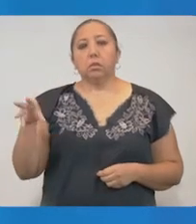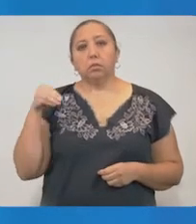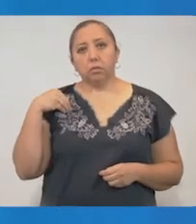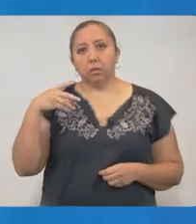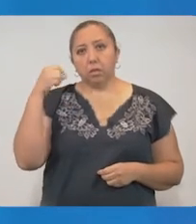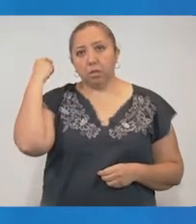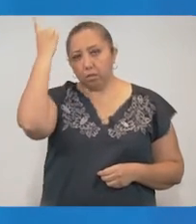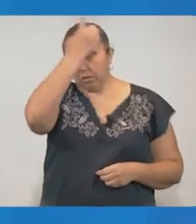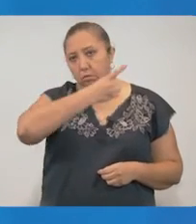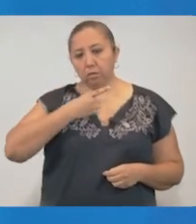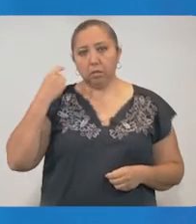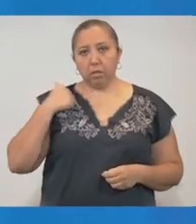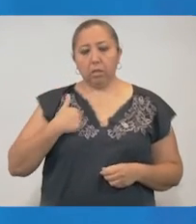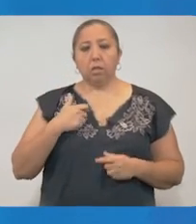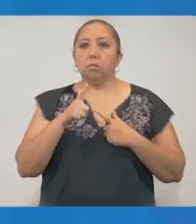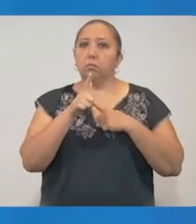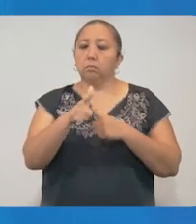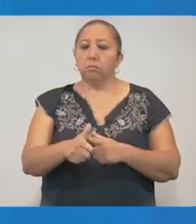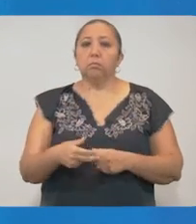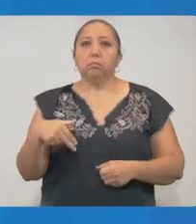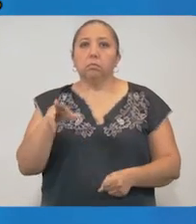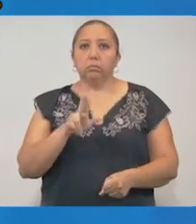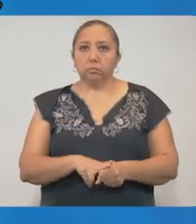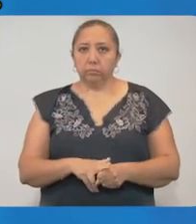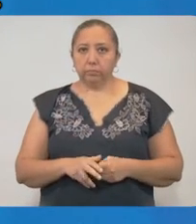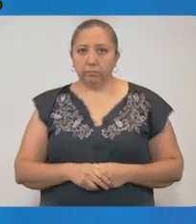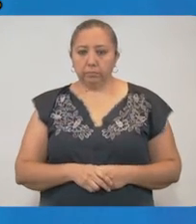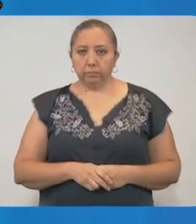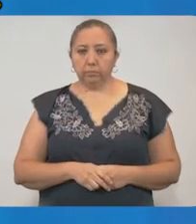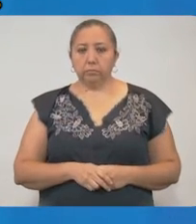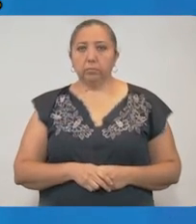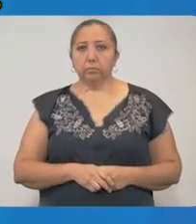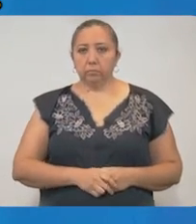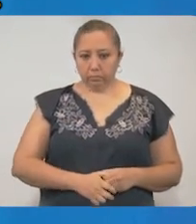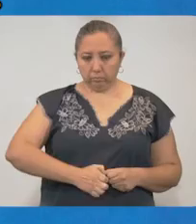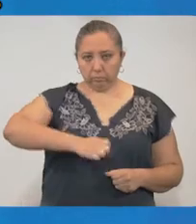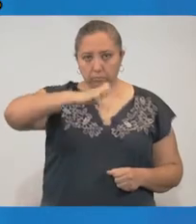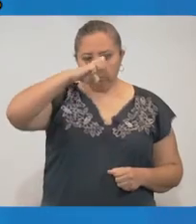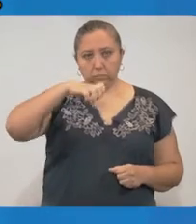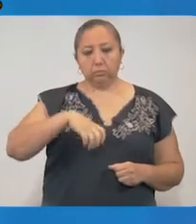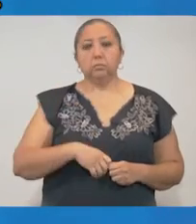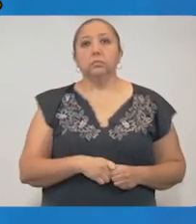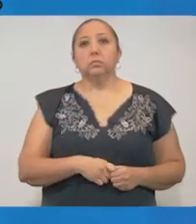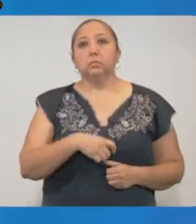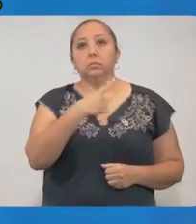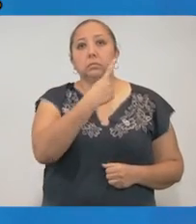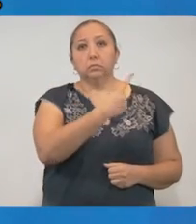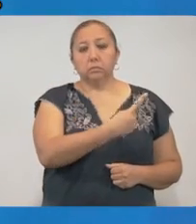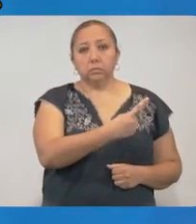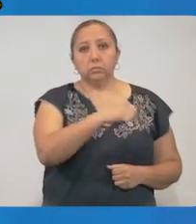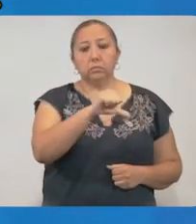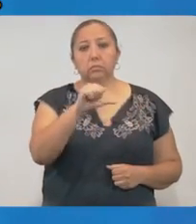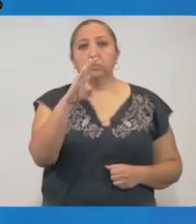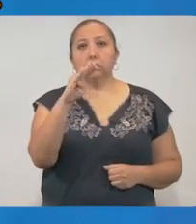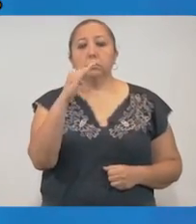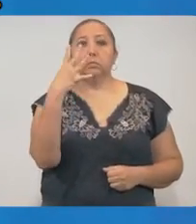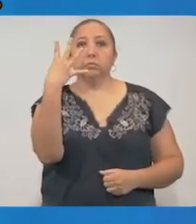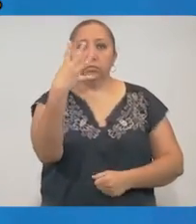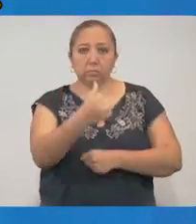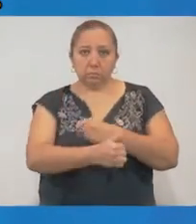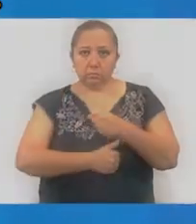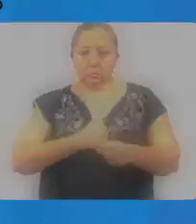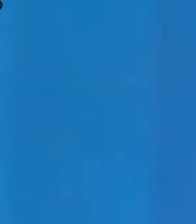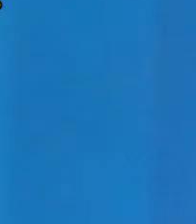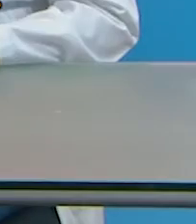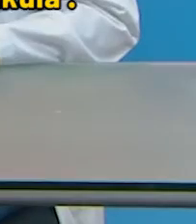diagnosticada en Canadá continúa hospitalizada. El rango de edad de los casos confirmados es de 1 a 94 años.